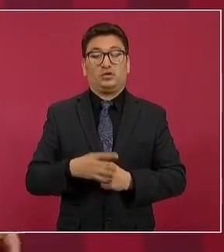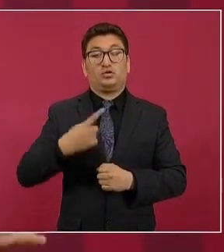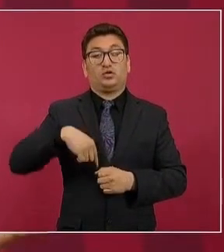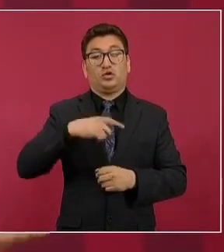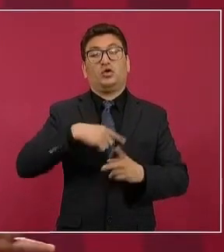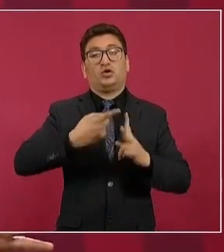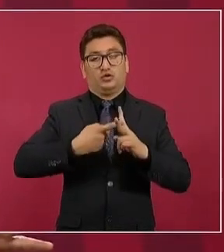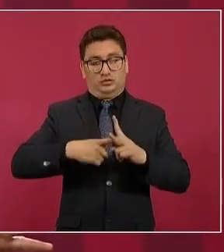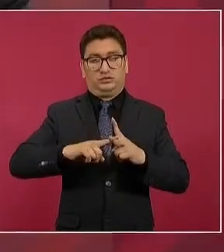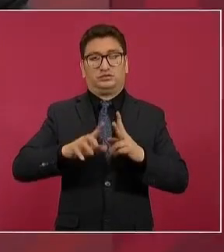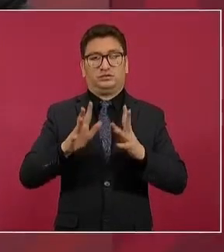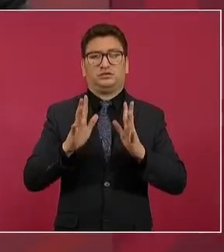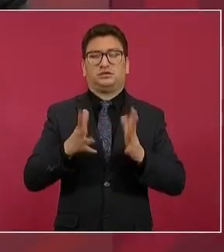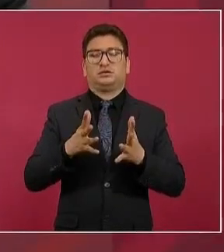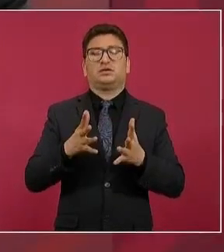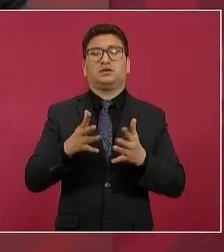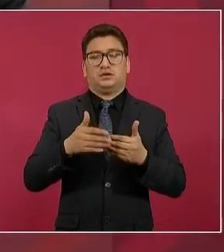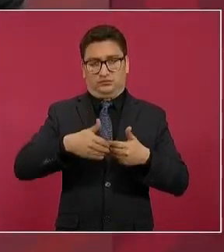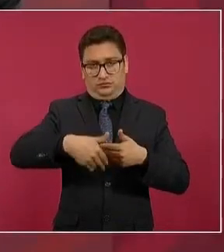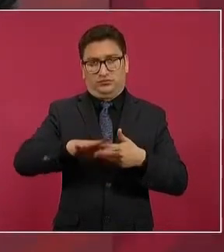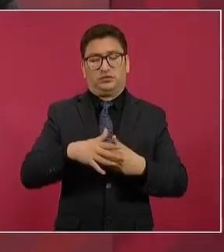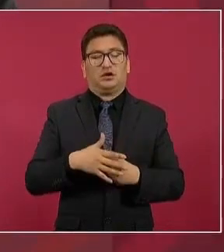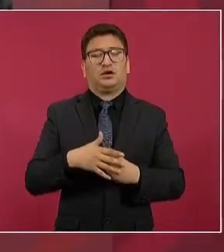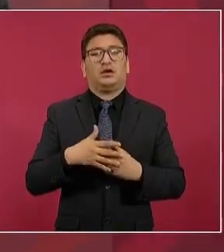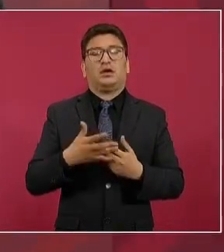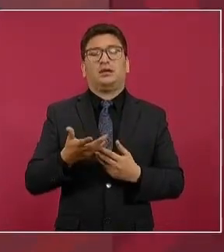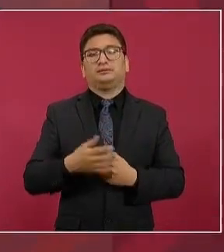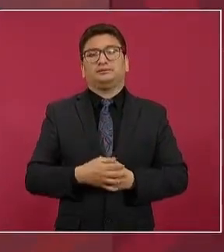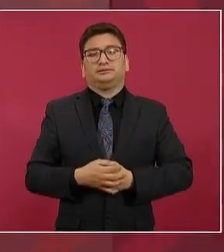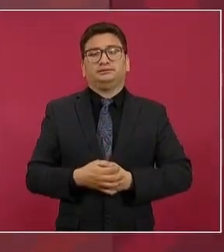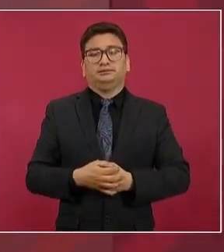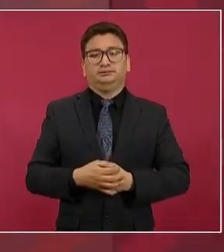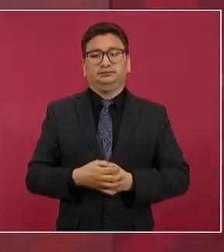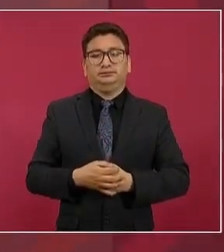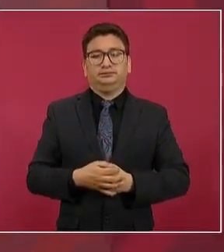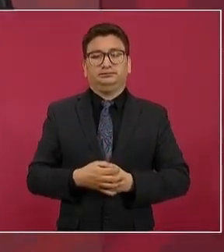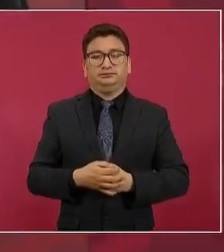comenzar ya a tener